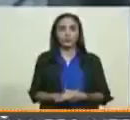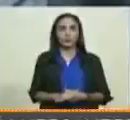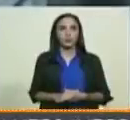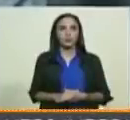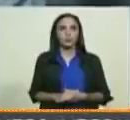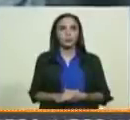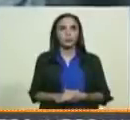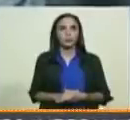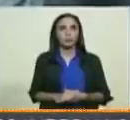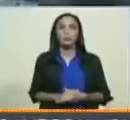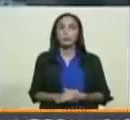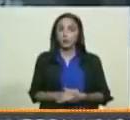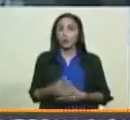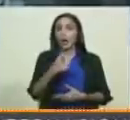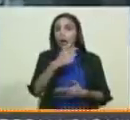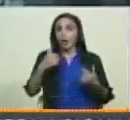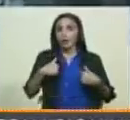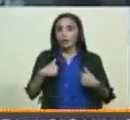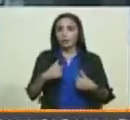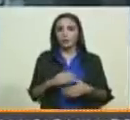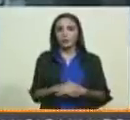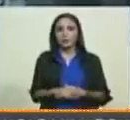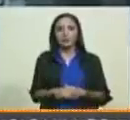Este presidente pueblo que está aquí,